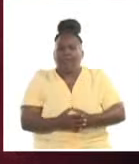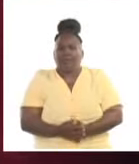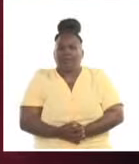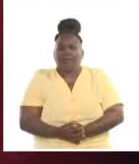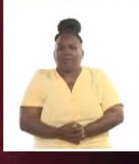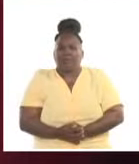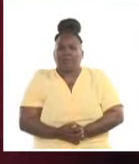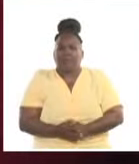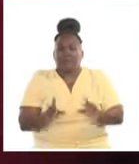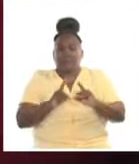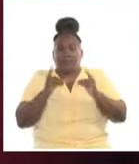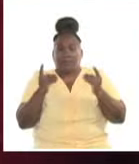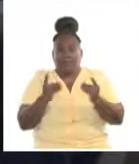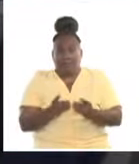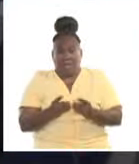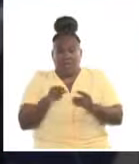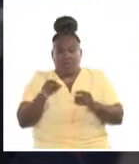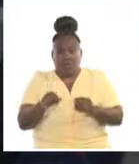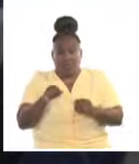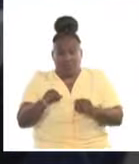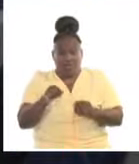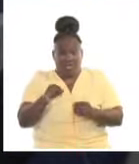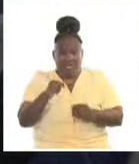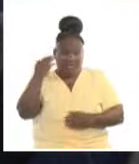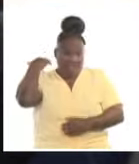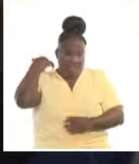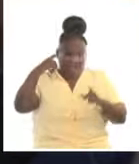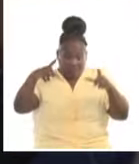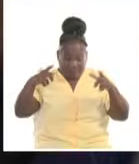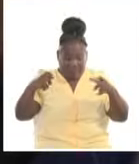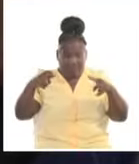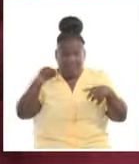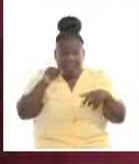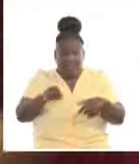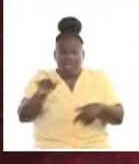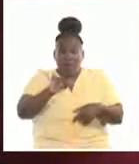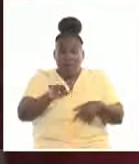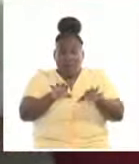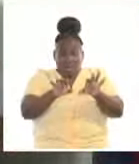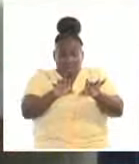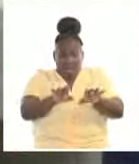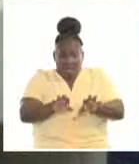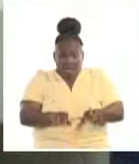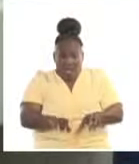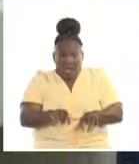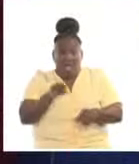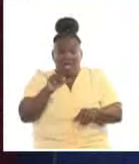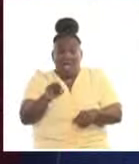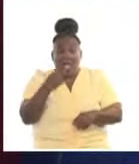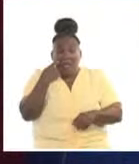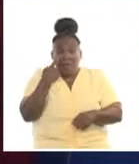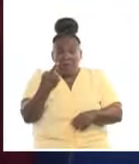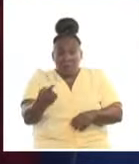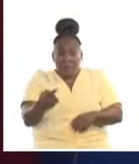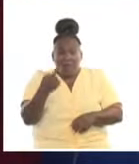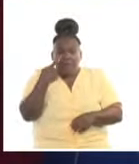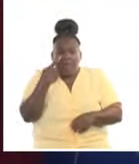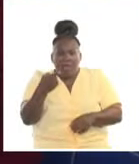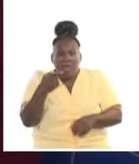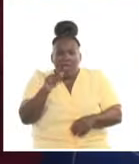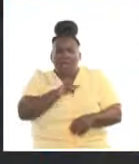El Departamento de Imagenología recibió también un rayos X digital que elimina la revelación de películas